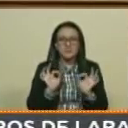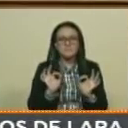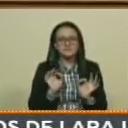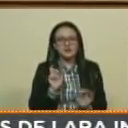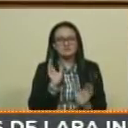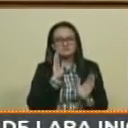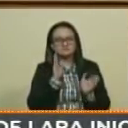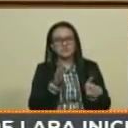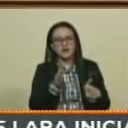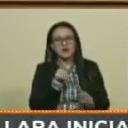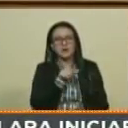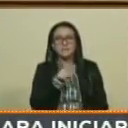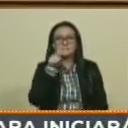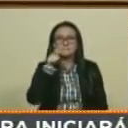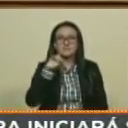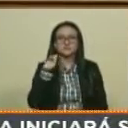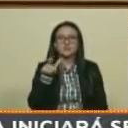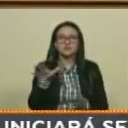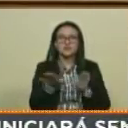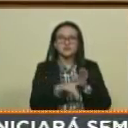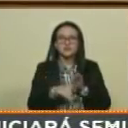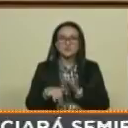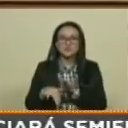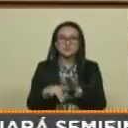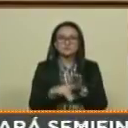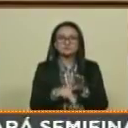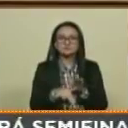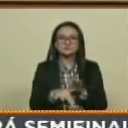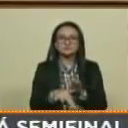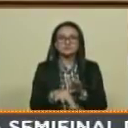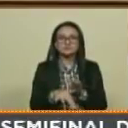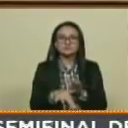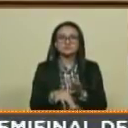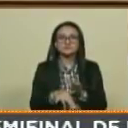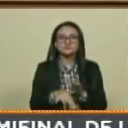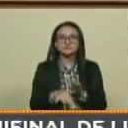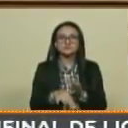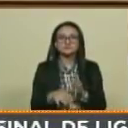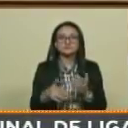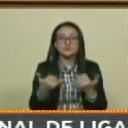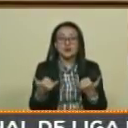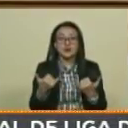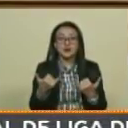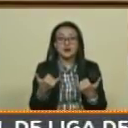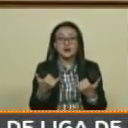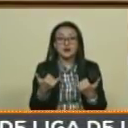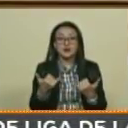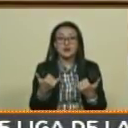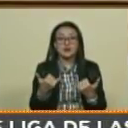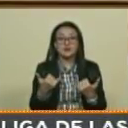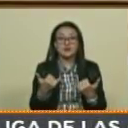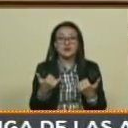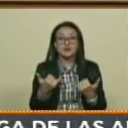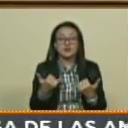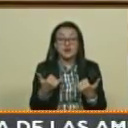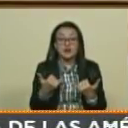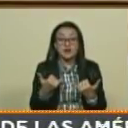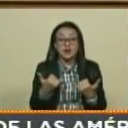exclusivamente para estos temas, porque apenas hemos conocido la punta del iceberg.